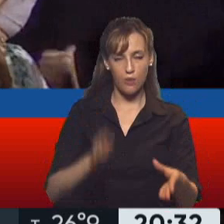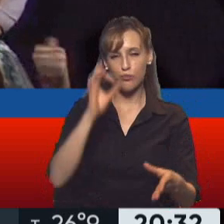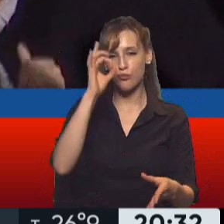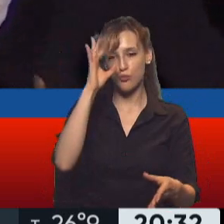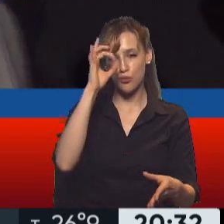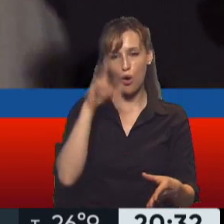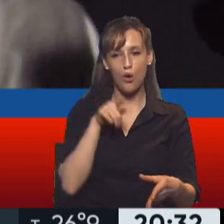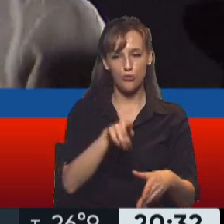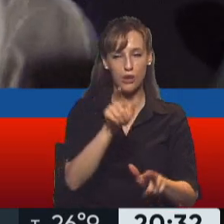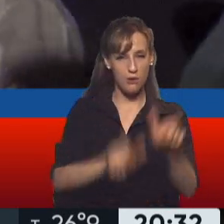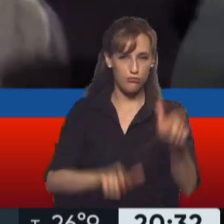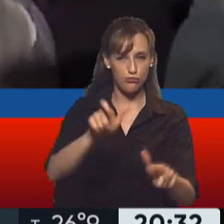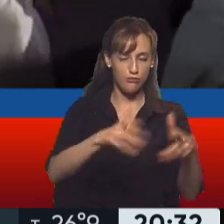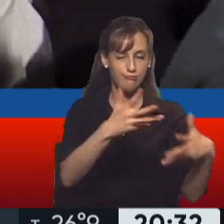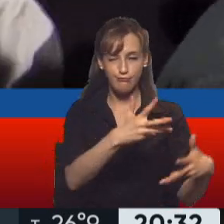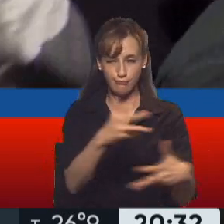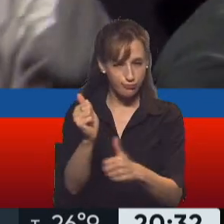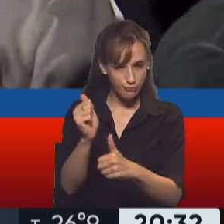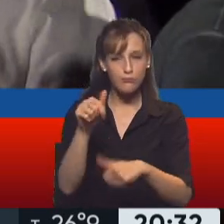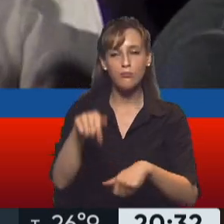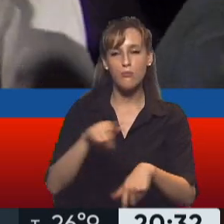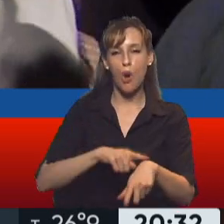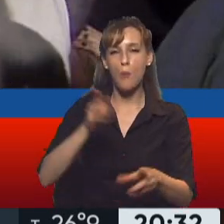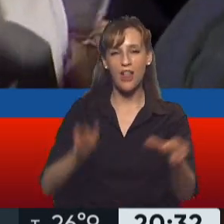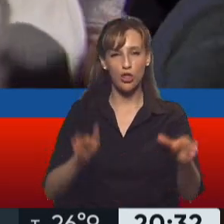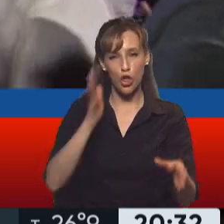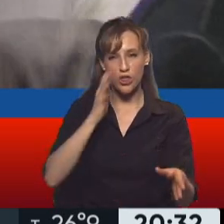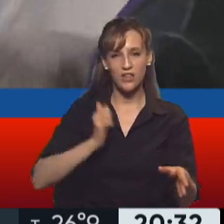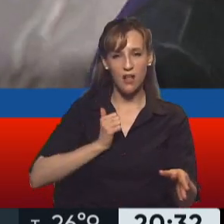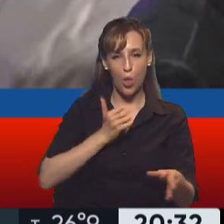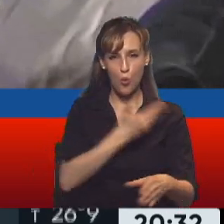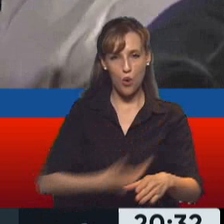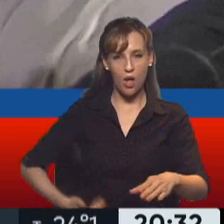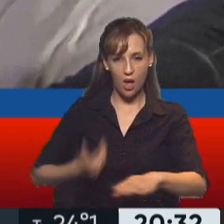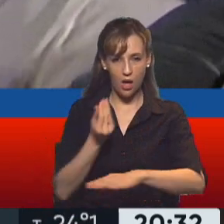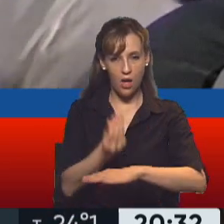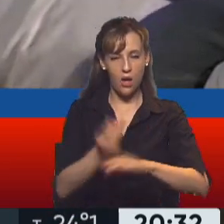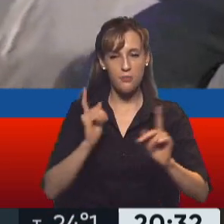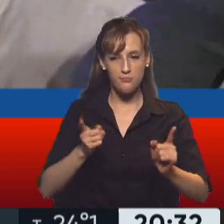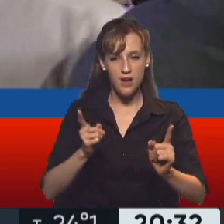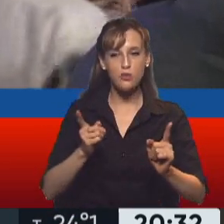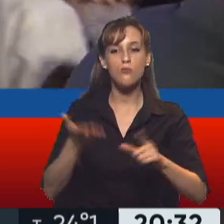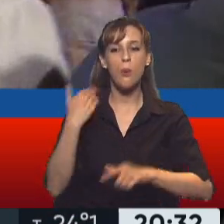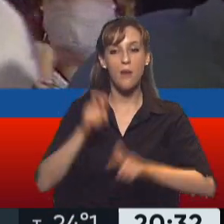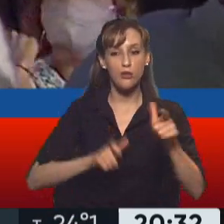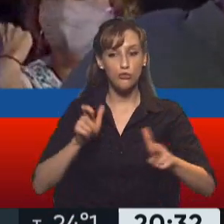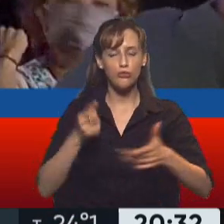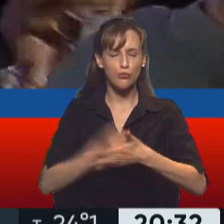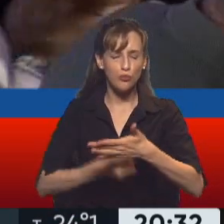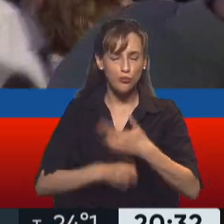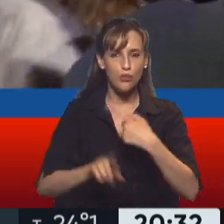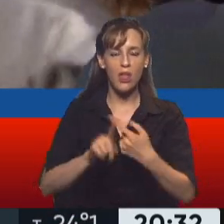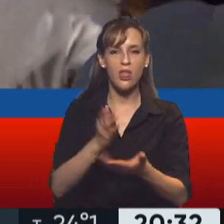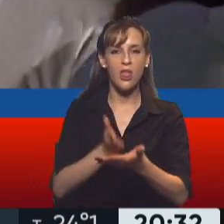de desaparecidos en la época de la dictadura cívico-militar, militantes de los derechos humanos, y